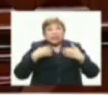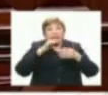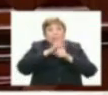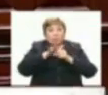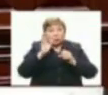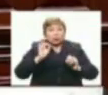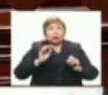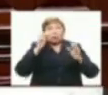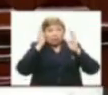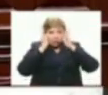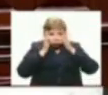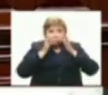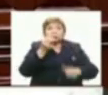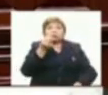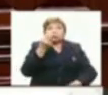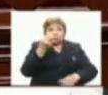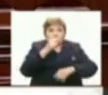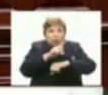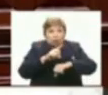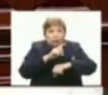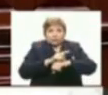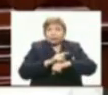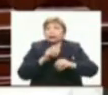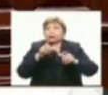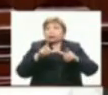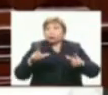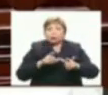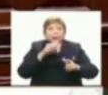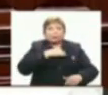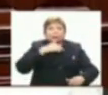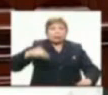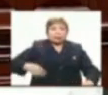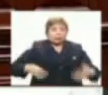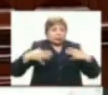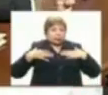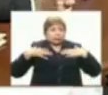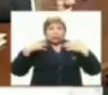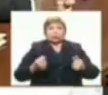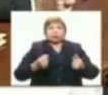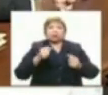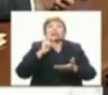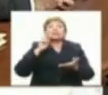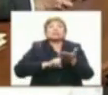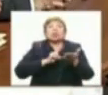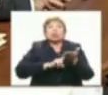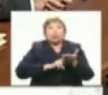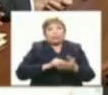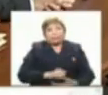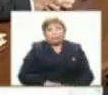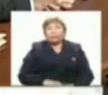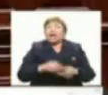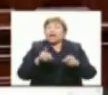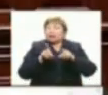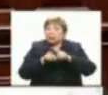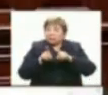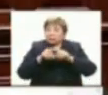hasta 12 horas en los establecimientos del Ministerio de Salud y la Seguridad Social. Se